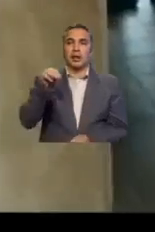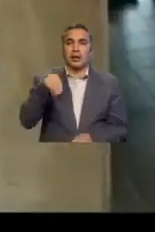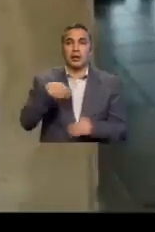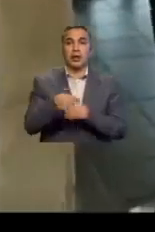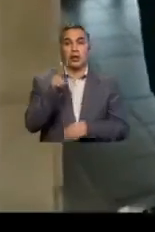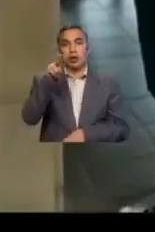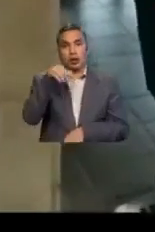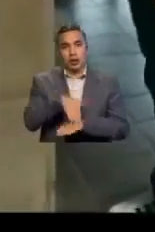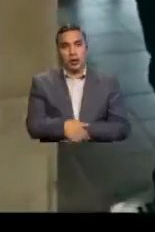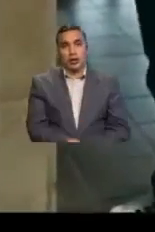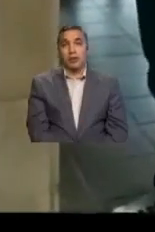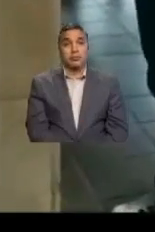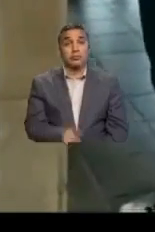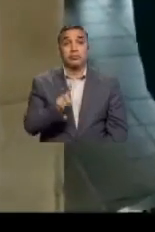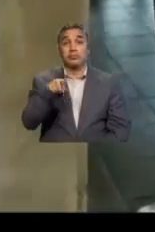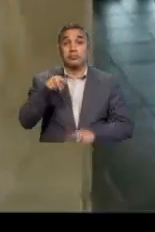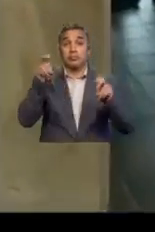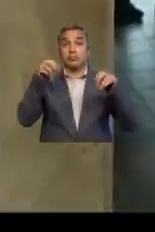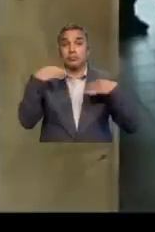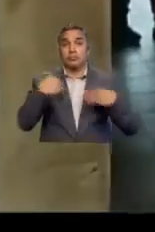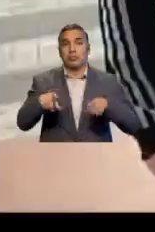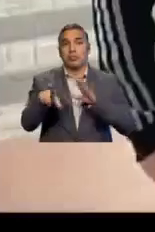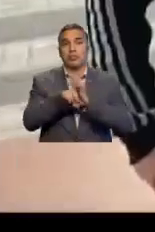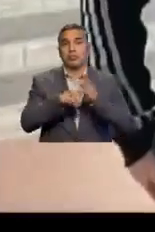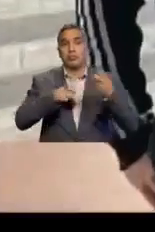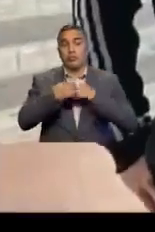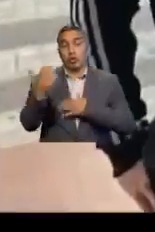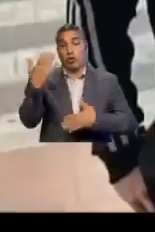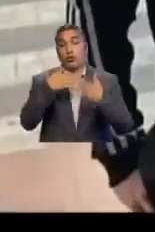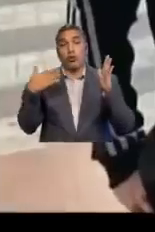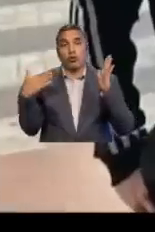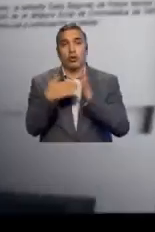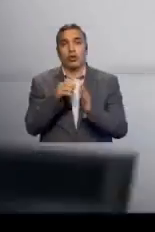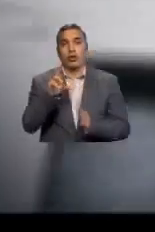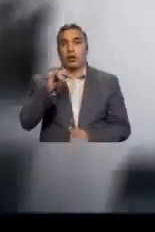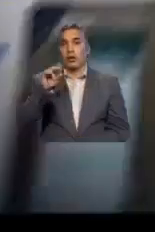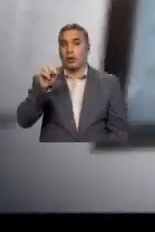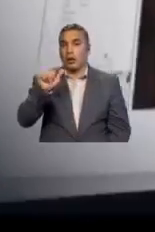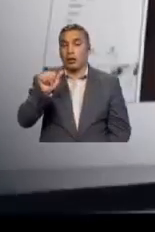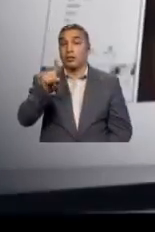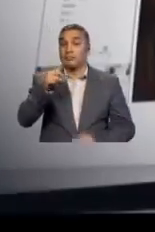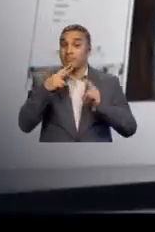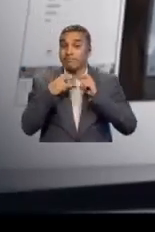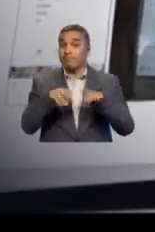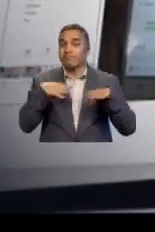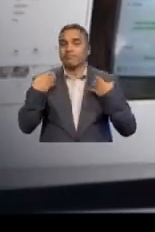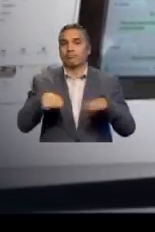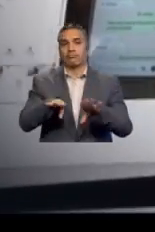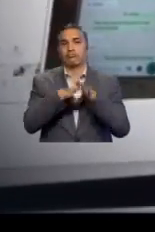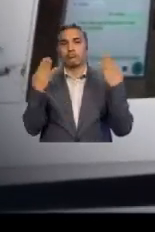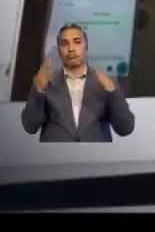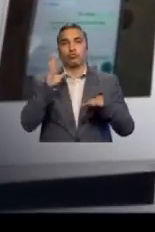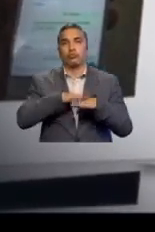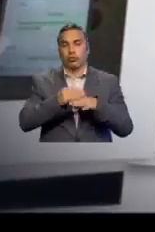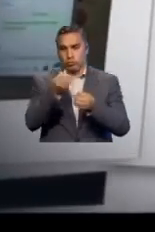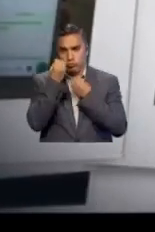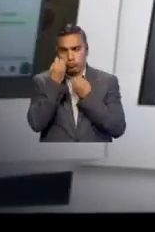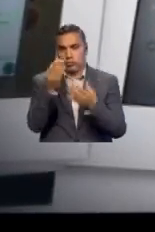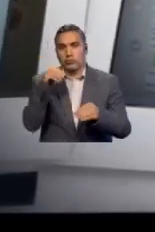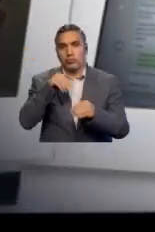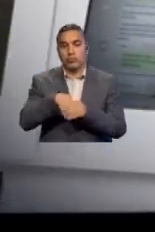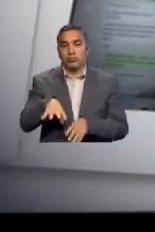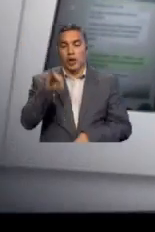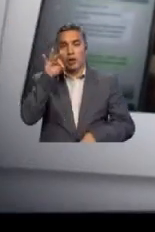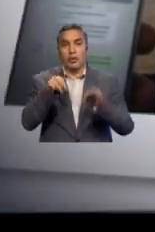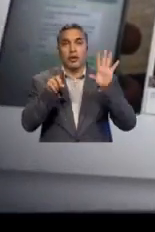a las 14 horas. Esto dentro del proceso penal por concusión en contra de Héctor Reina. Investigación abierta producto de la información